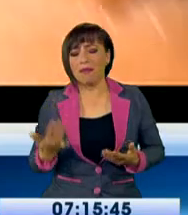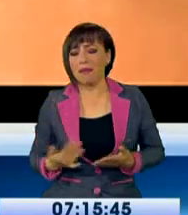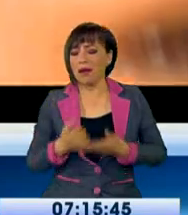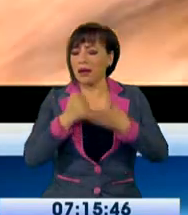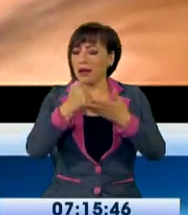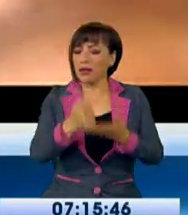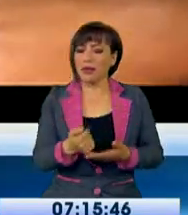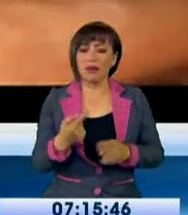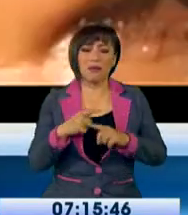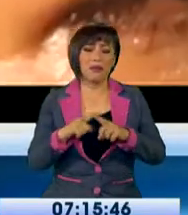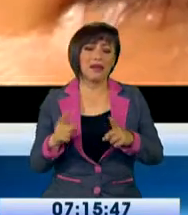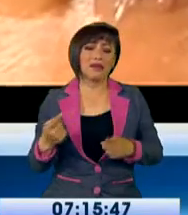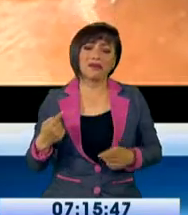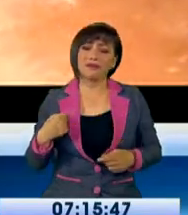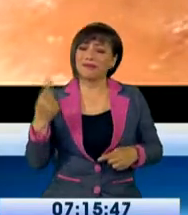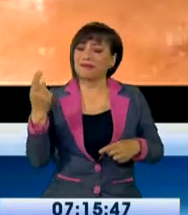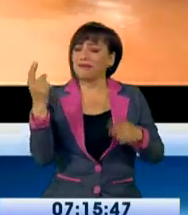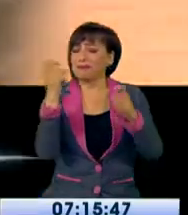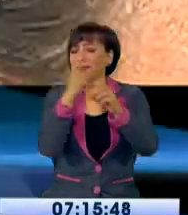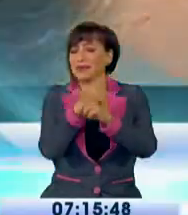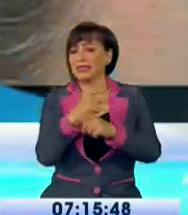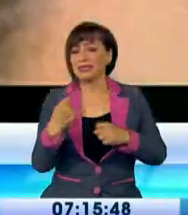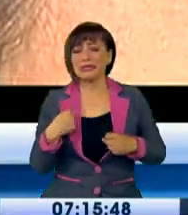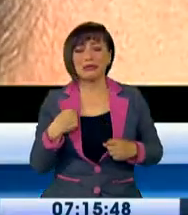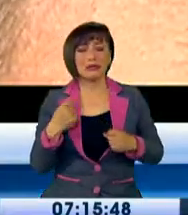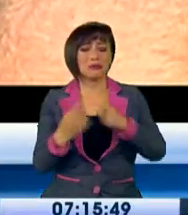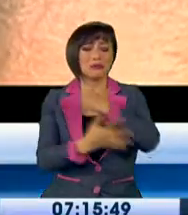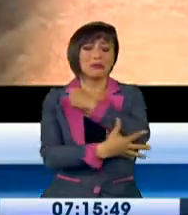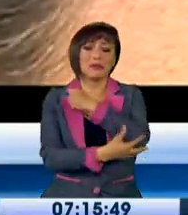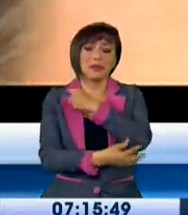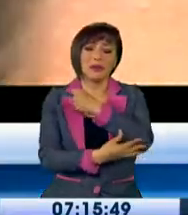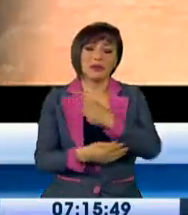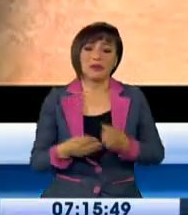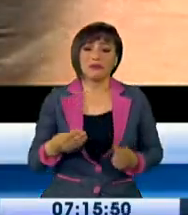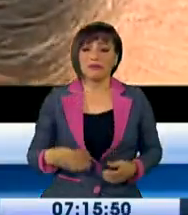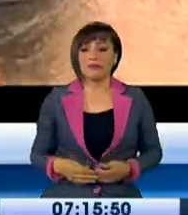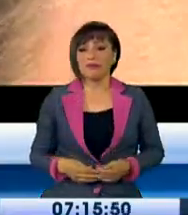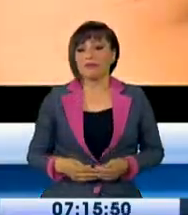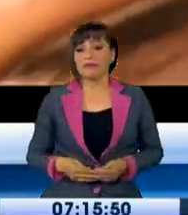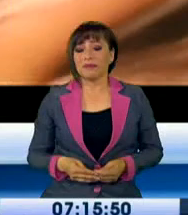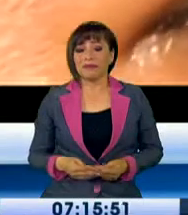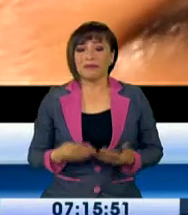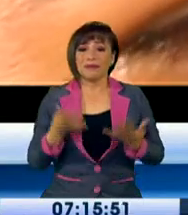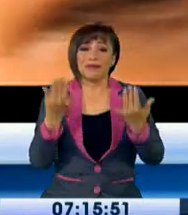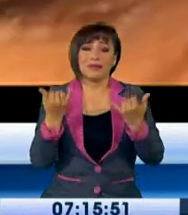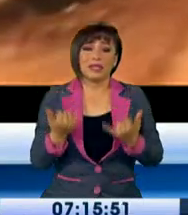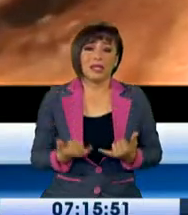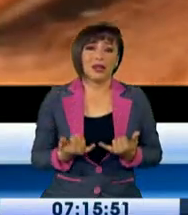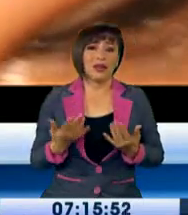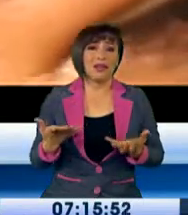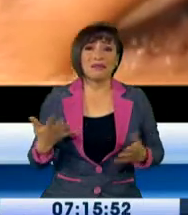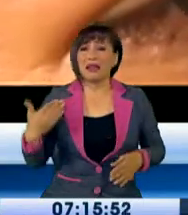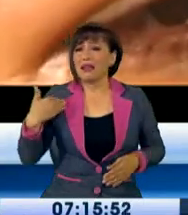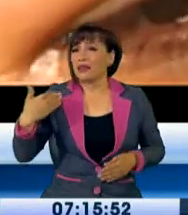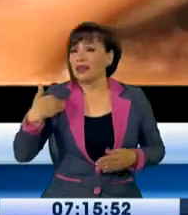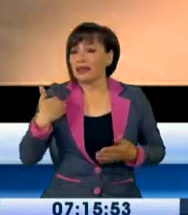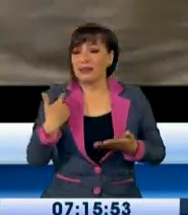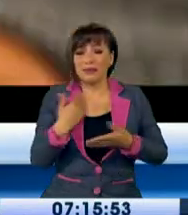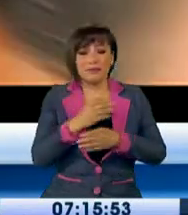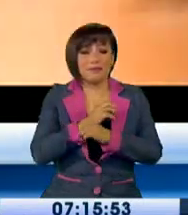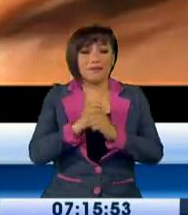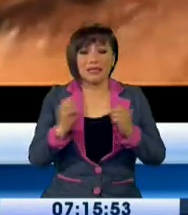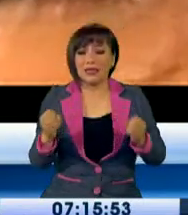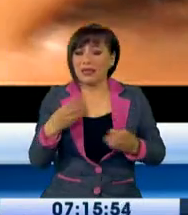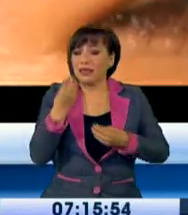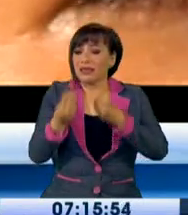podido bajo mi pobreza. Y ahora, ya enteramente, ya no tenemos qué hacer nosotros